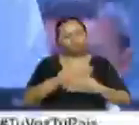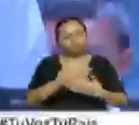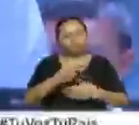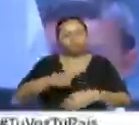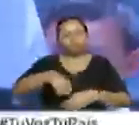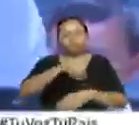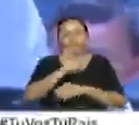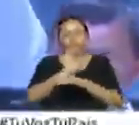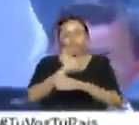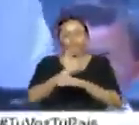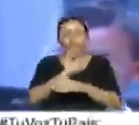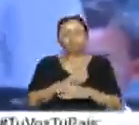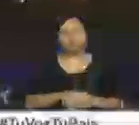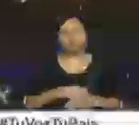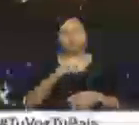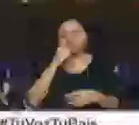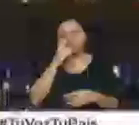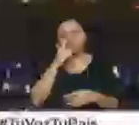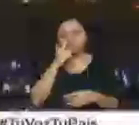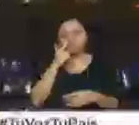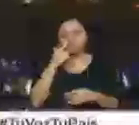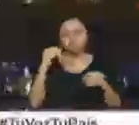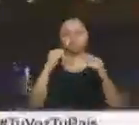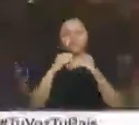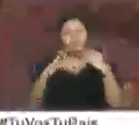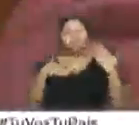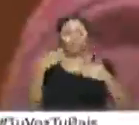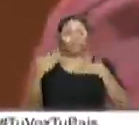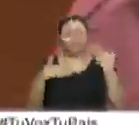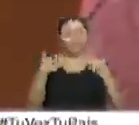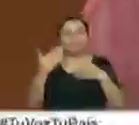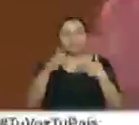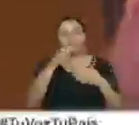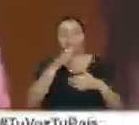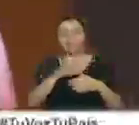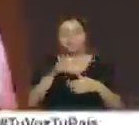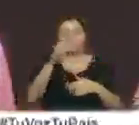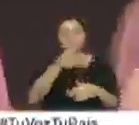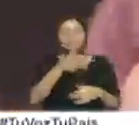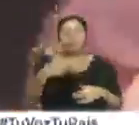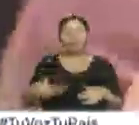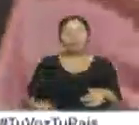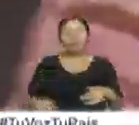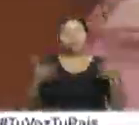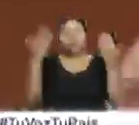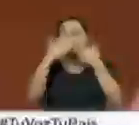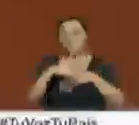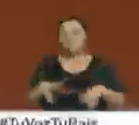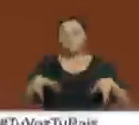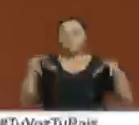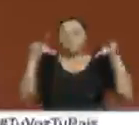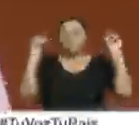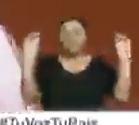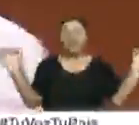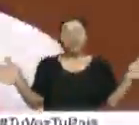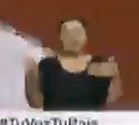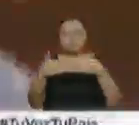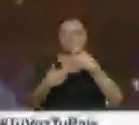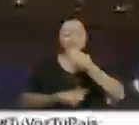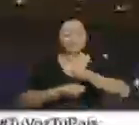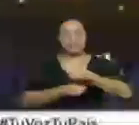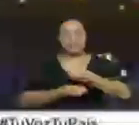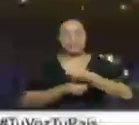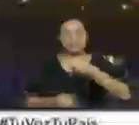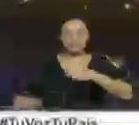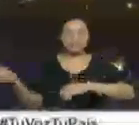la patria, por su patria. Con mucha alegría y cantando, el mandatario saliente, en el marco del cierre de su gestión, terminó